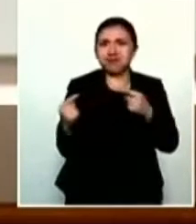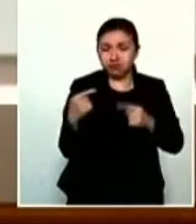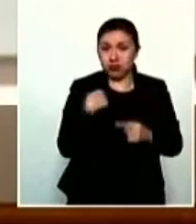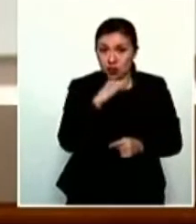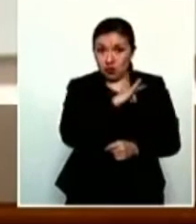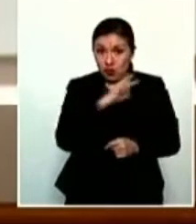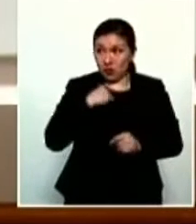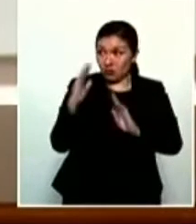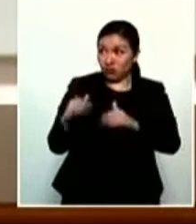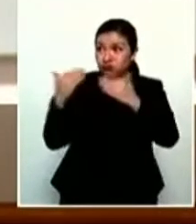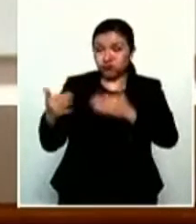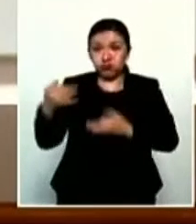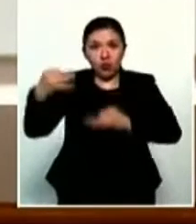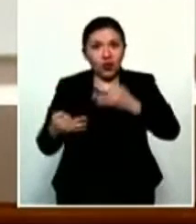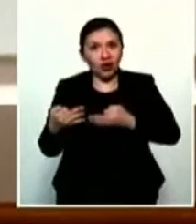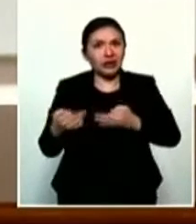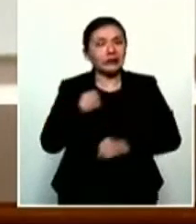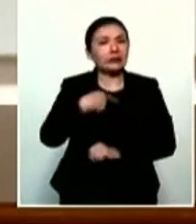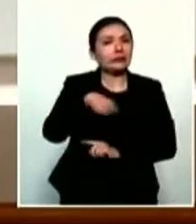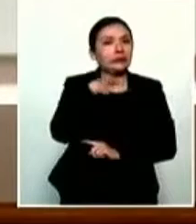llegar a la corte.